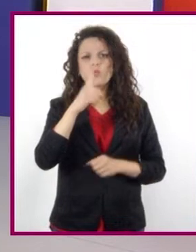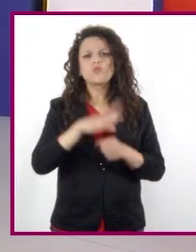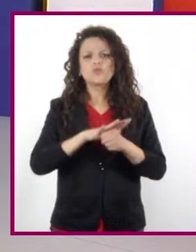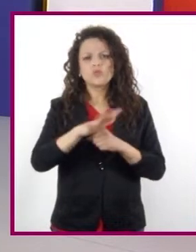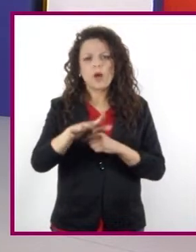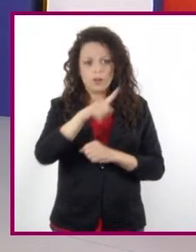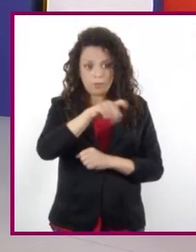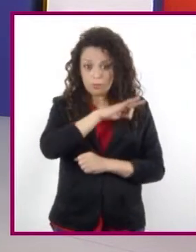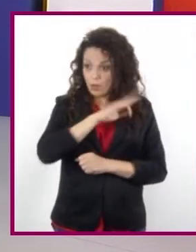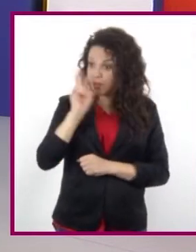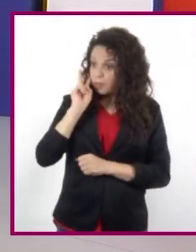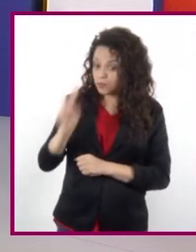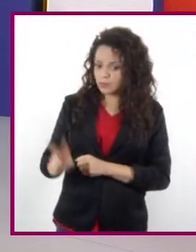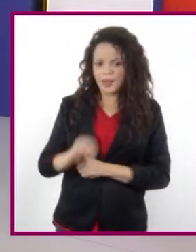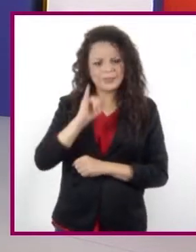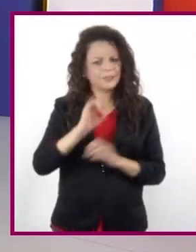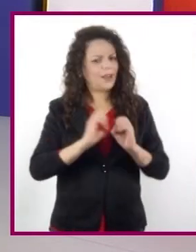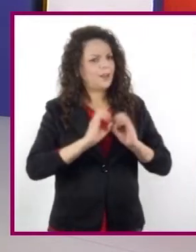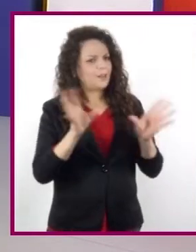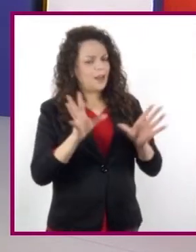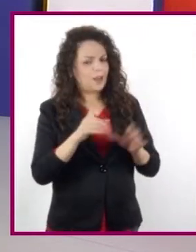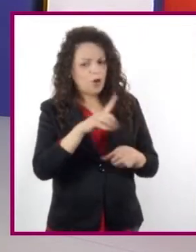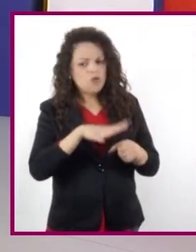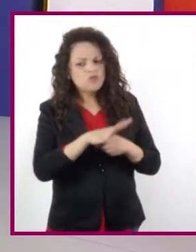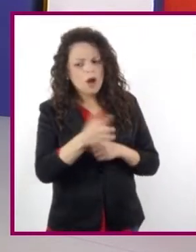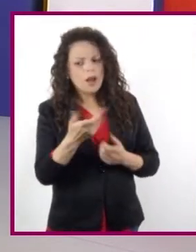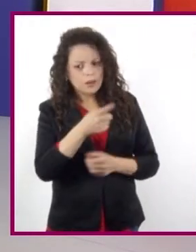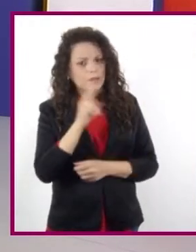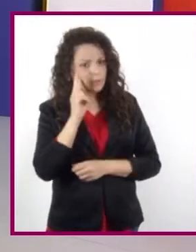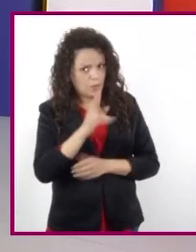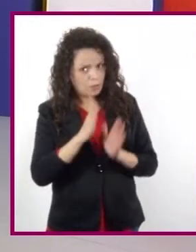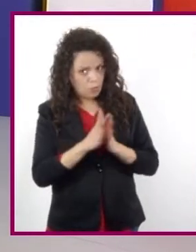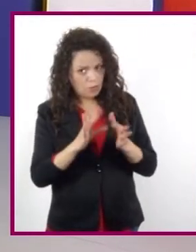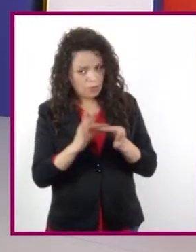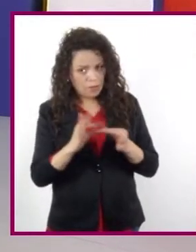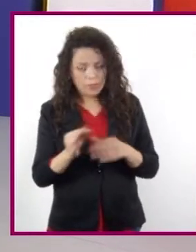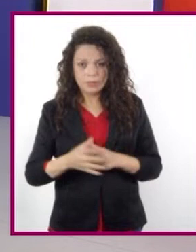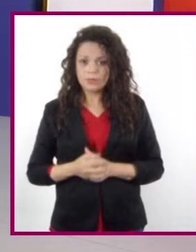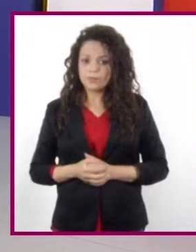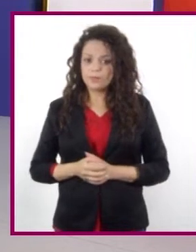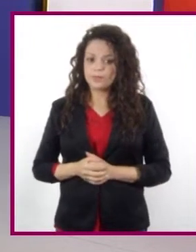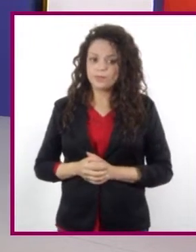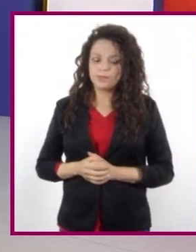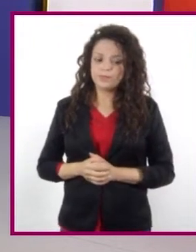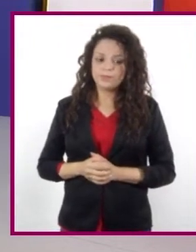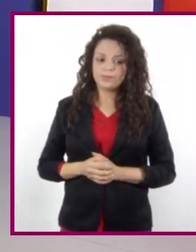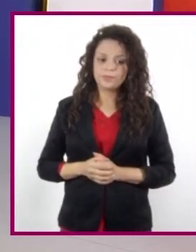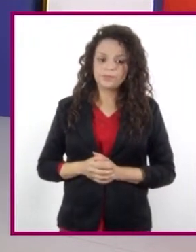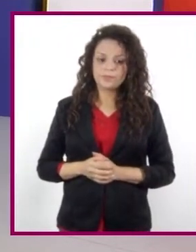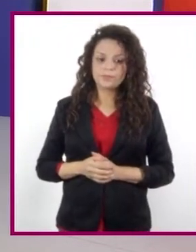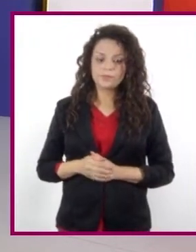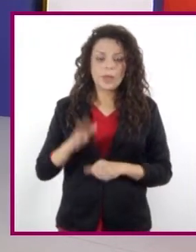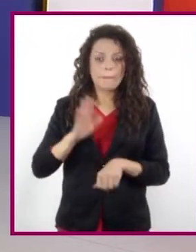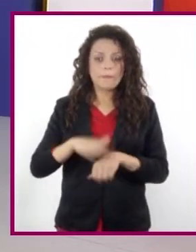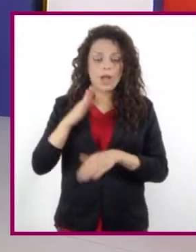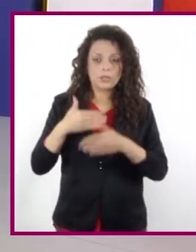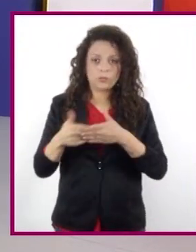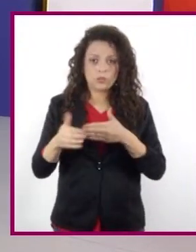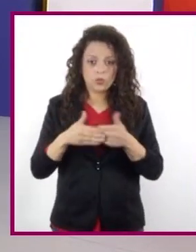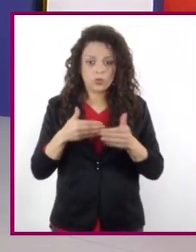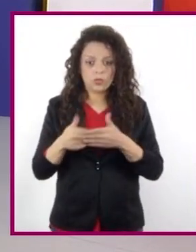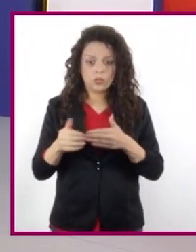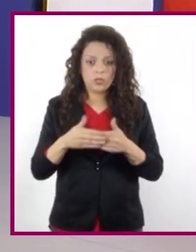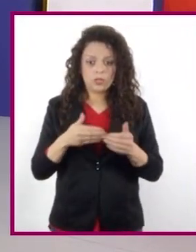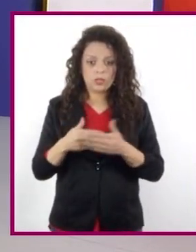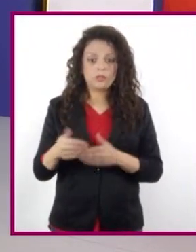¿Te das cuenta cuál es? ¿Nos podrías decir? es más sofisticado el que tienes en tu mano